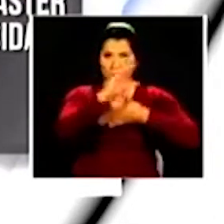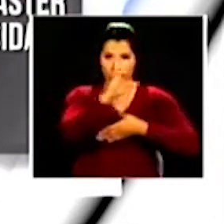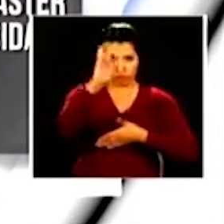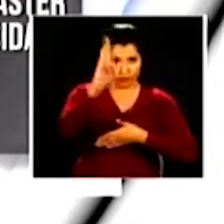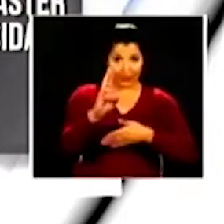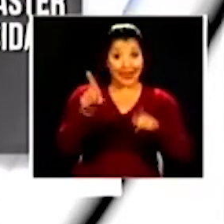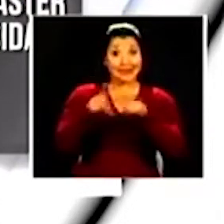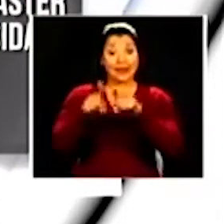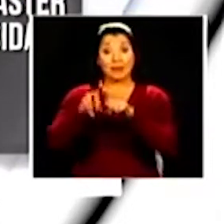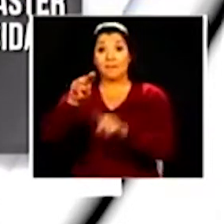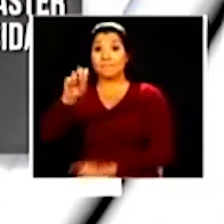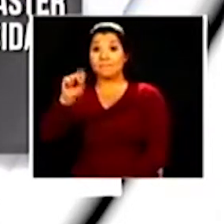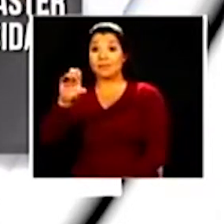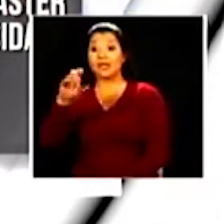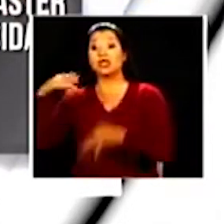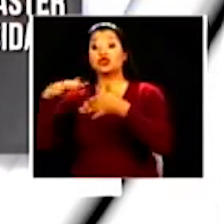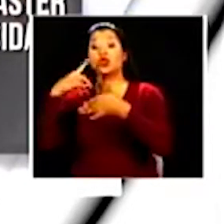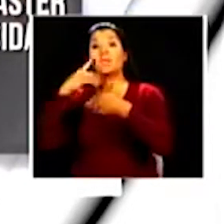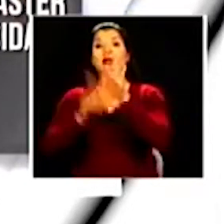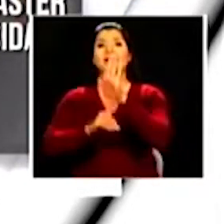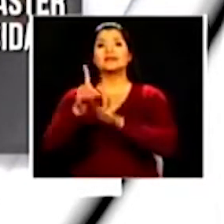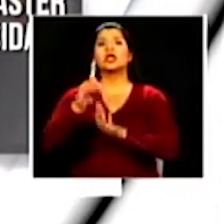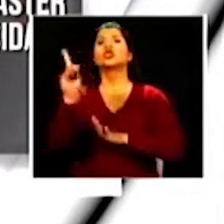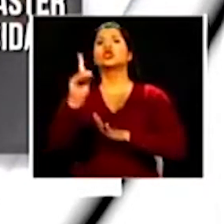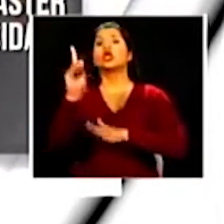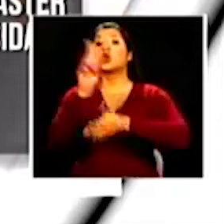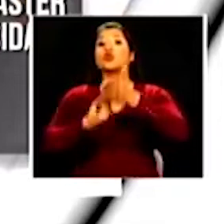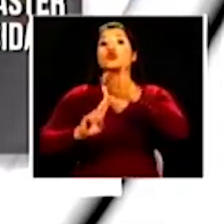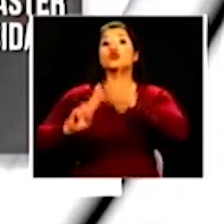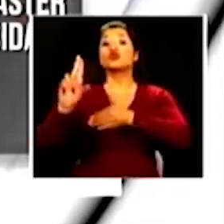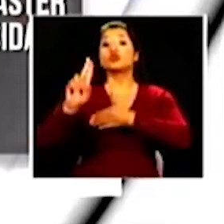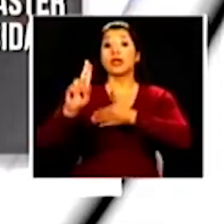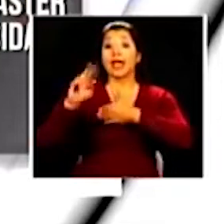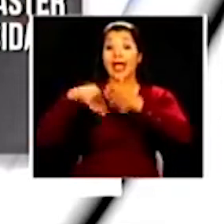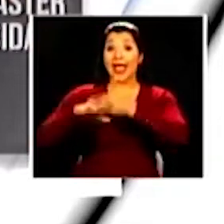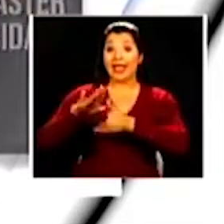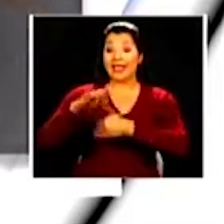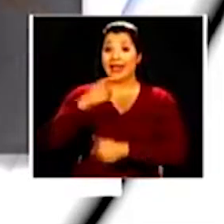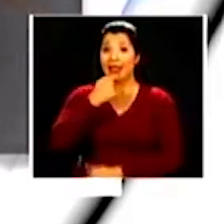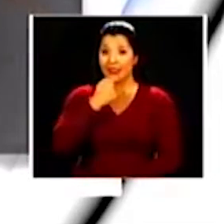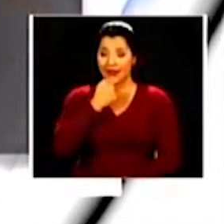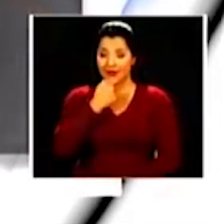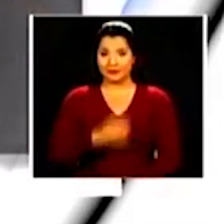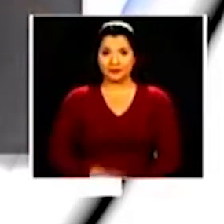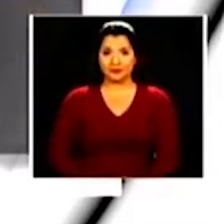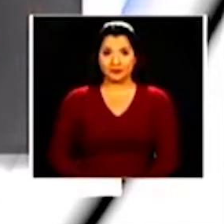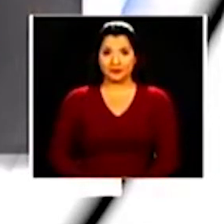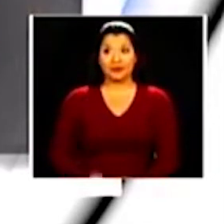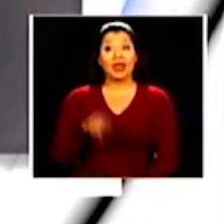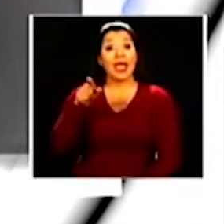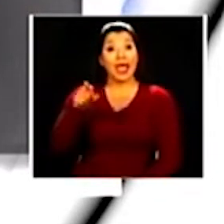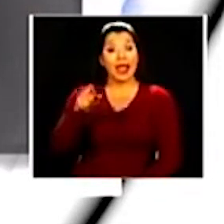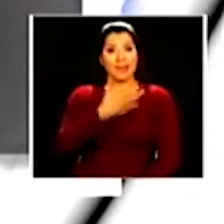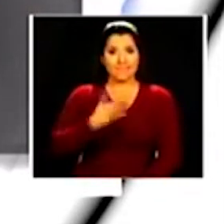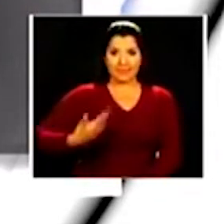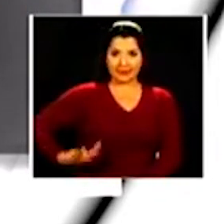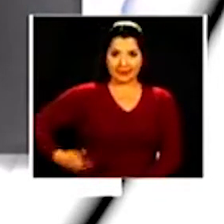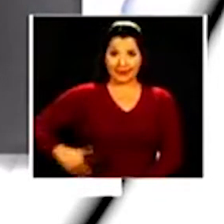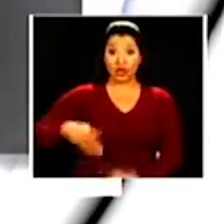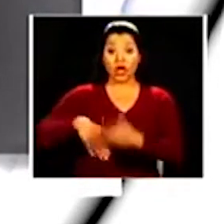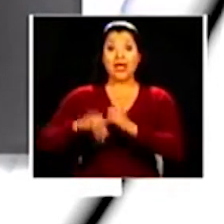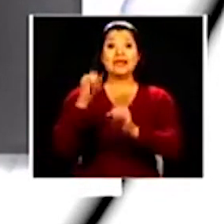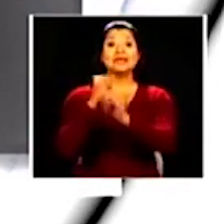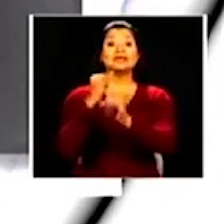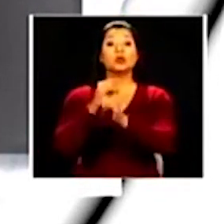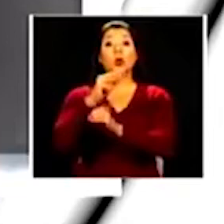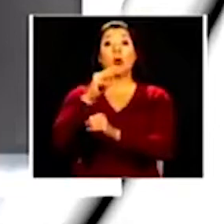en Estudios para el Desarrollo por la Universidad de Sussex en Inglaterra. Fue presidente ejecutivo del Instituto